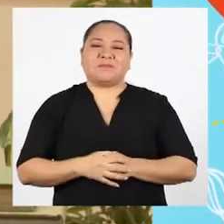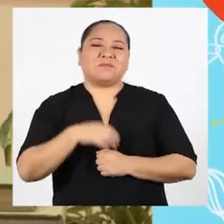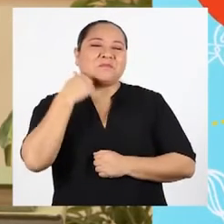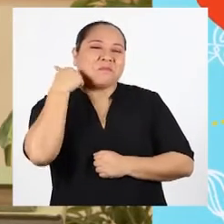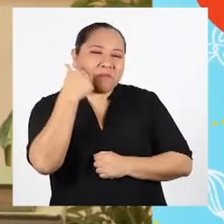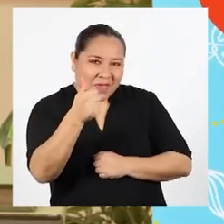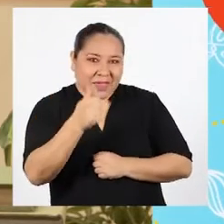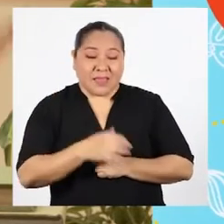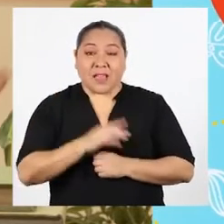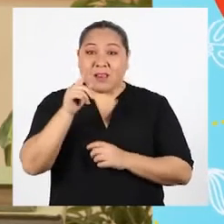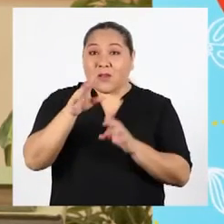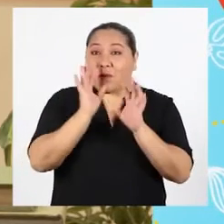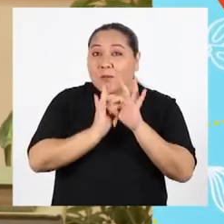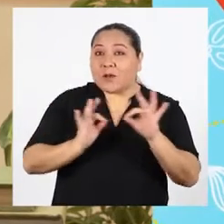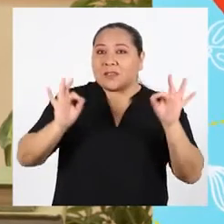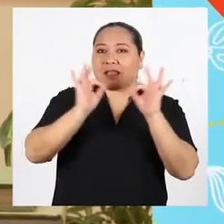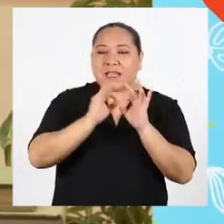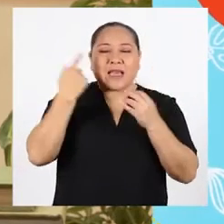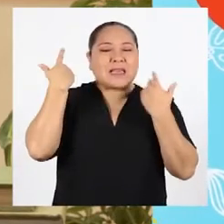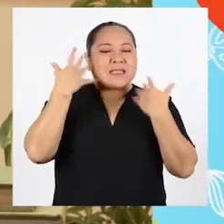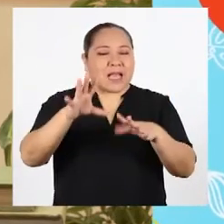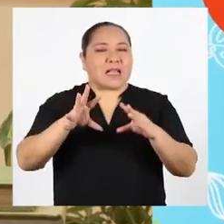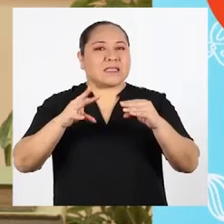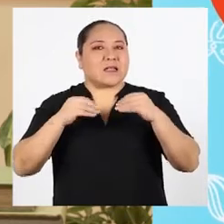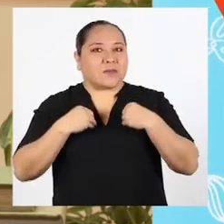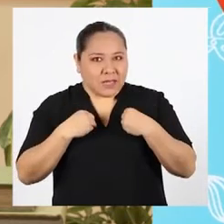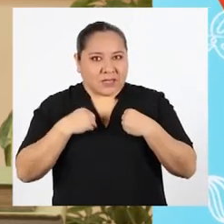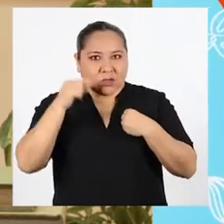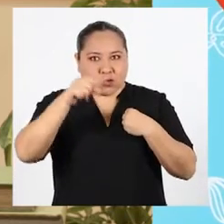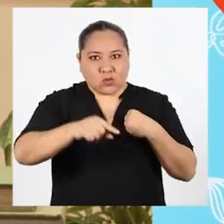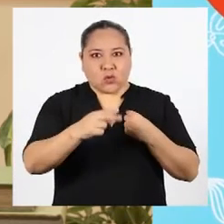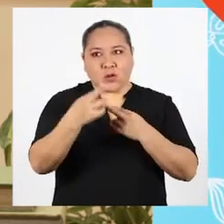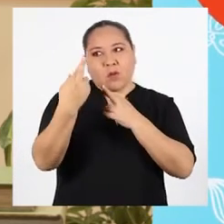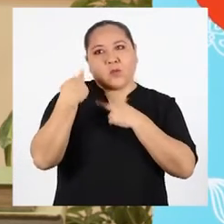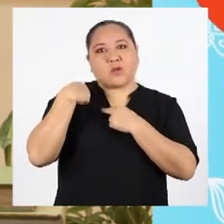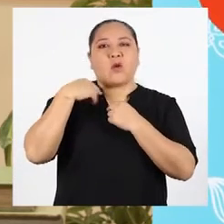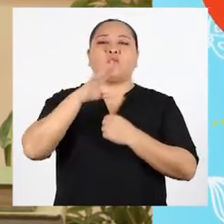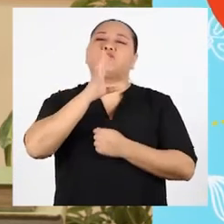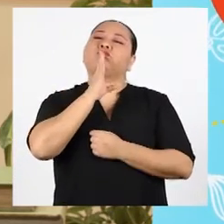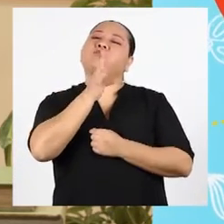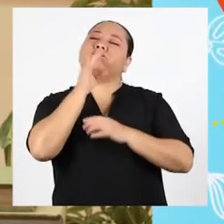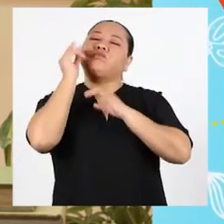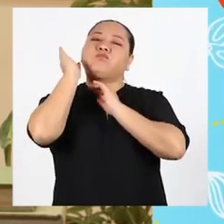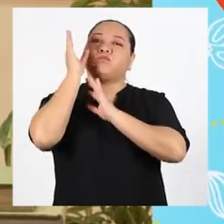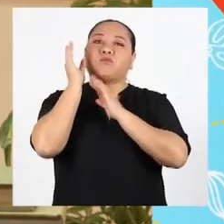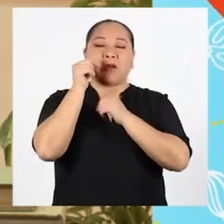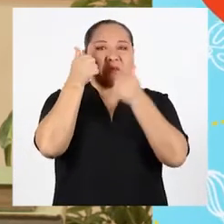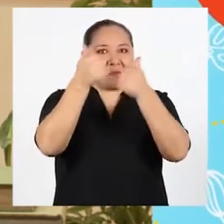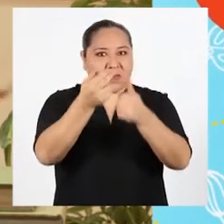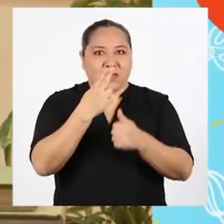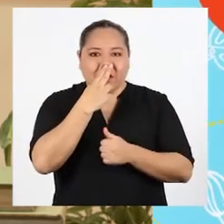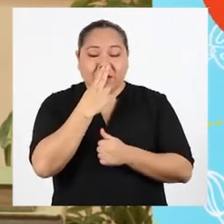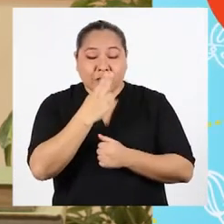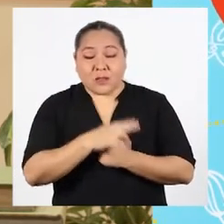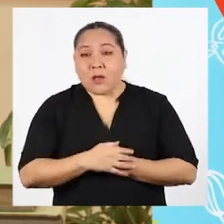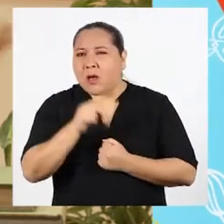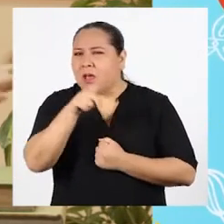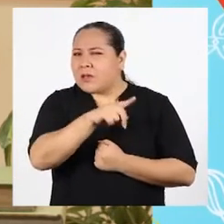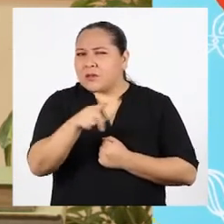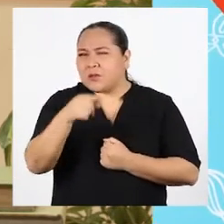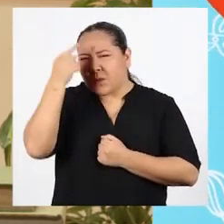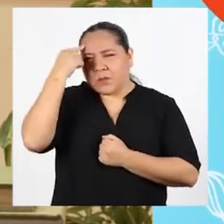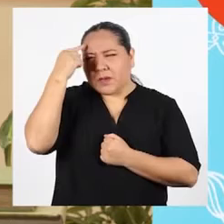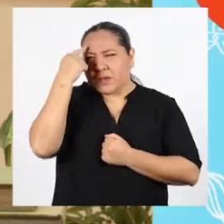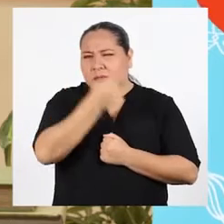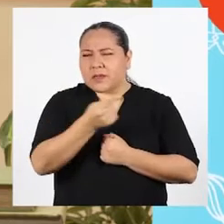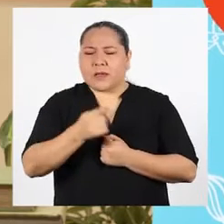Muy bien. Lo importante es que ya estás asumiendo tu rol de orador. Muy bien, Tocino. A todo esto, ¿qué les